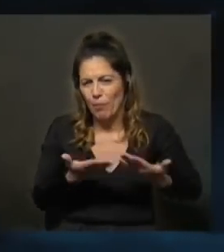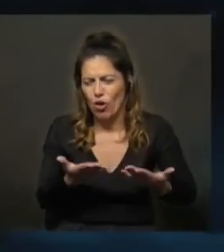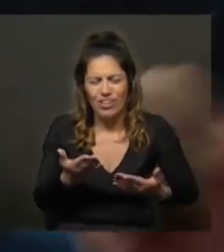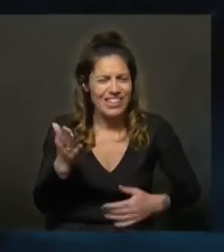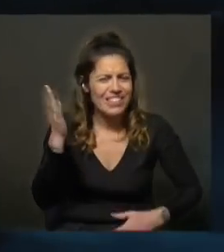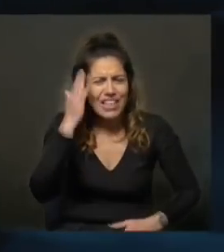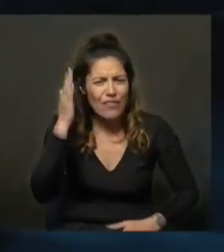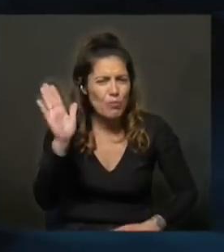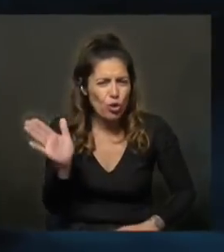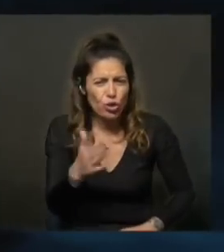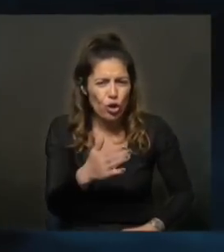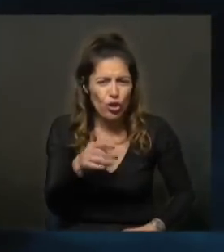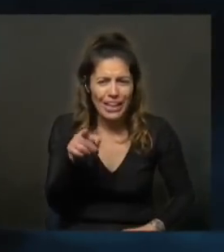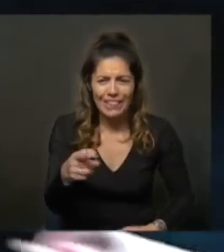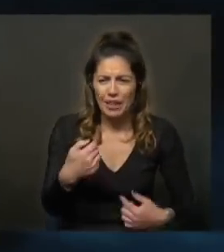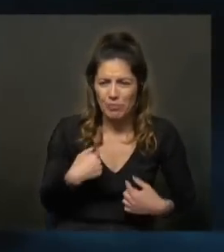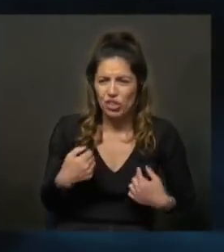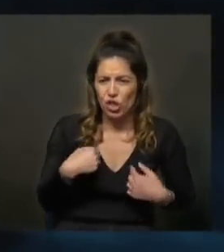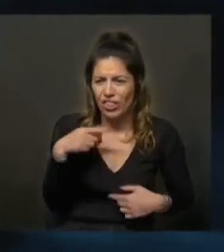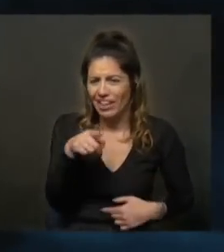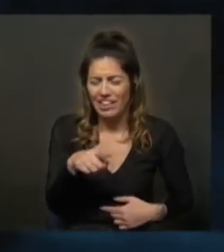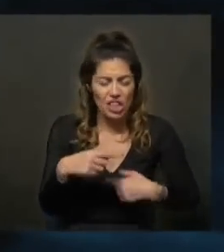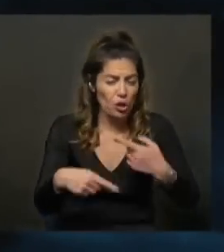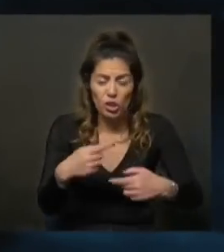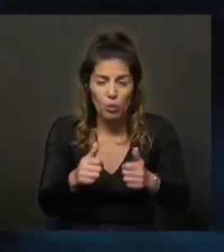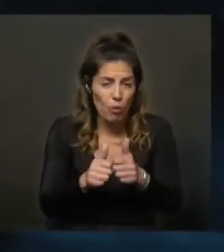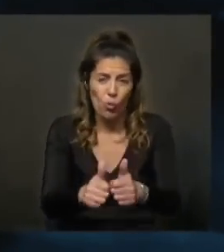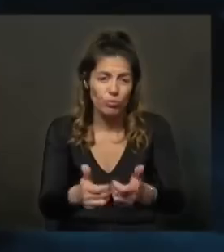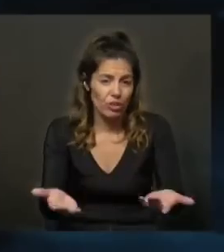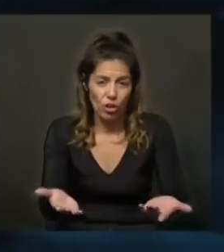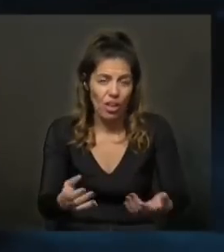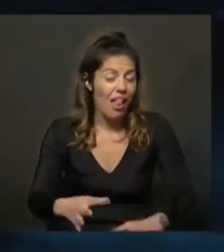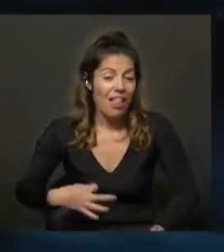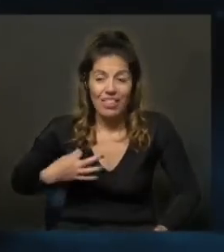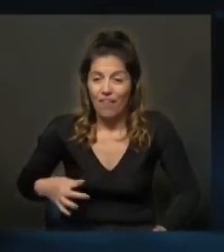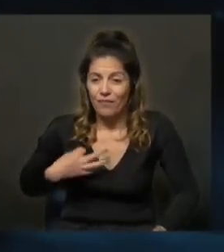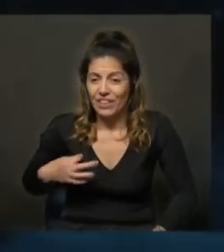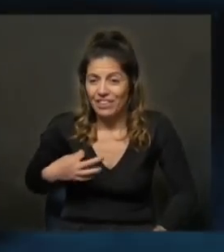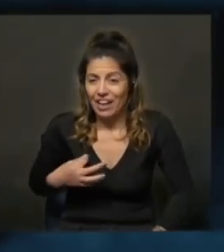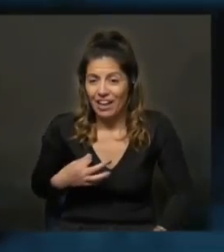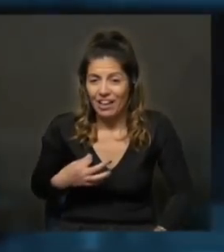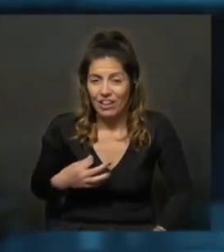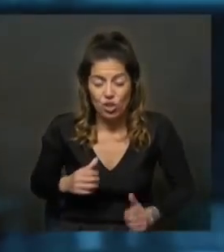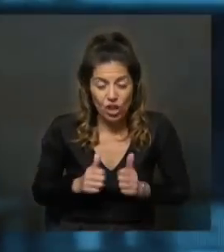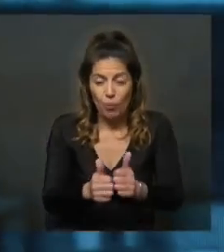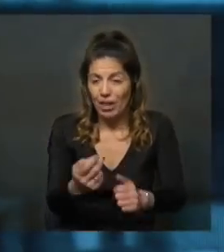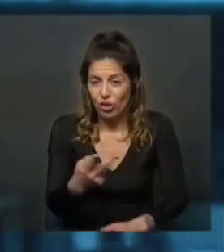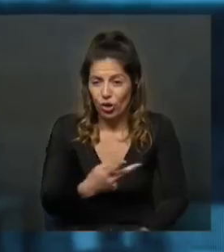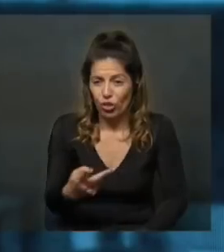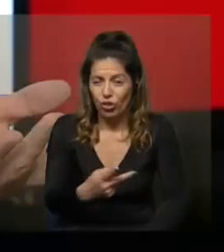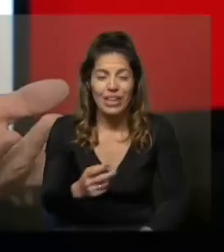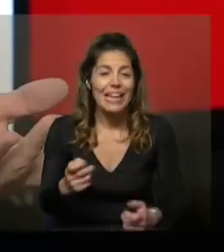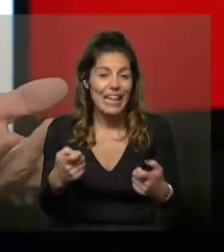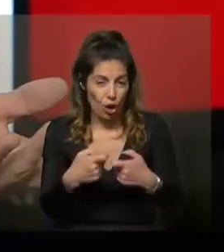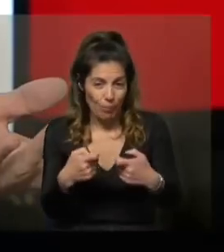todo y seguimos adelante la vida sí la vida nos acompasó en esto y la